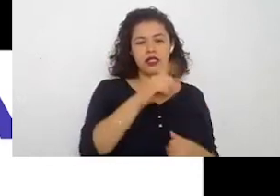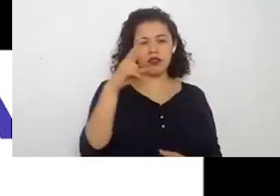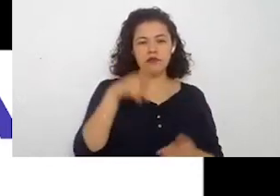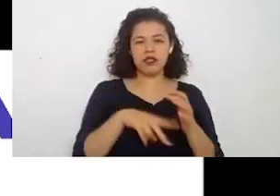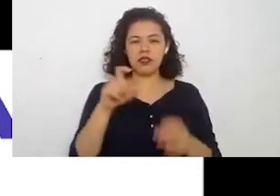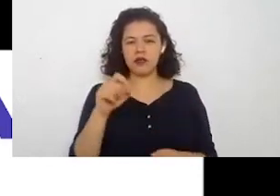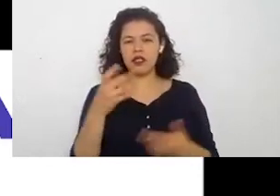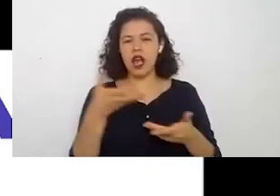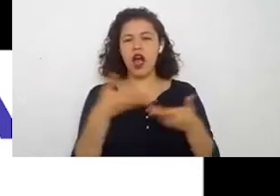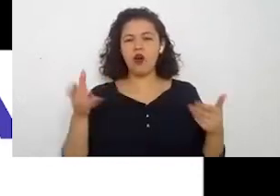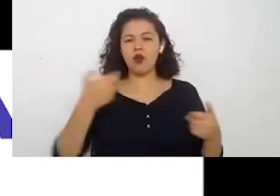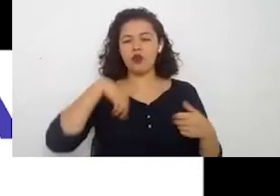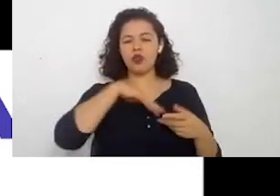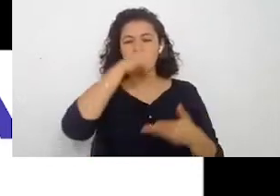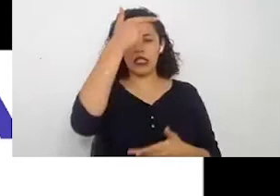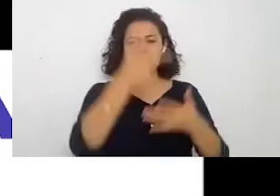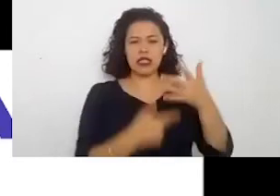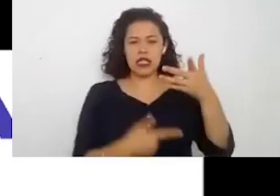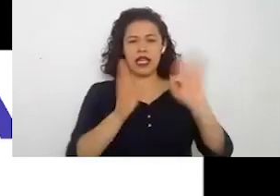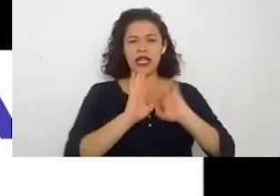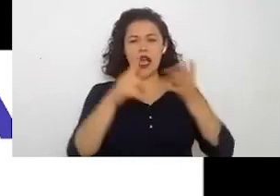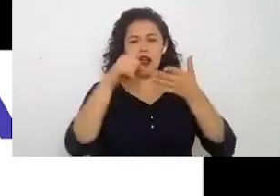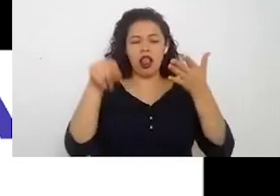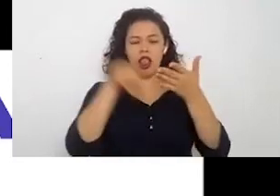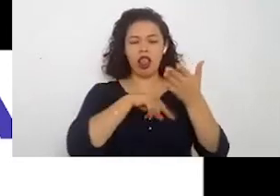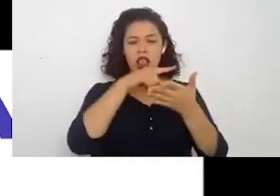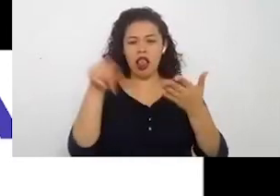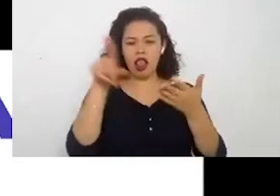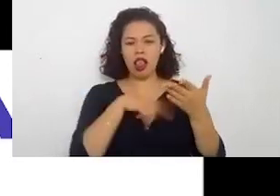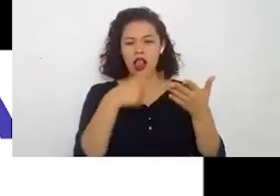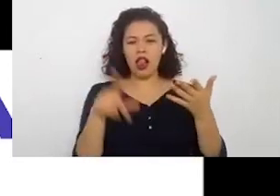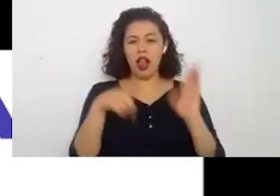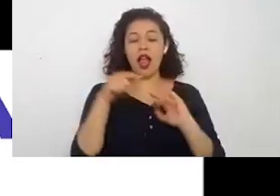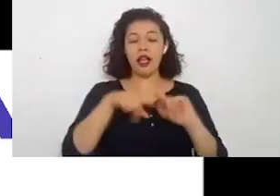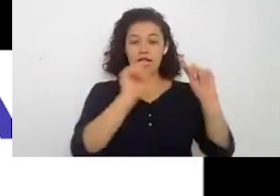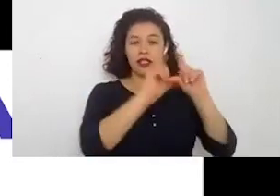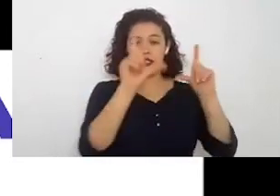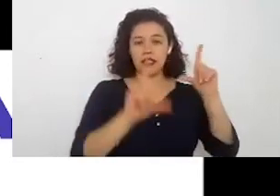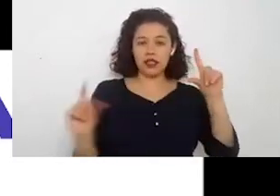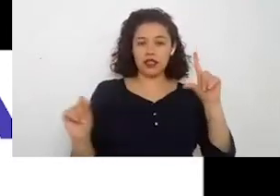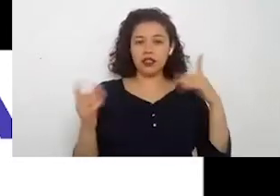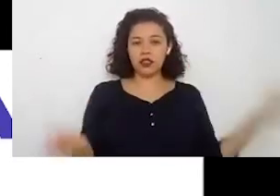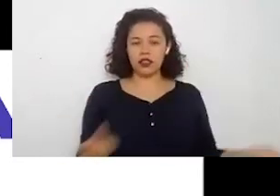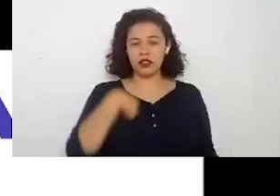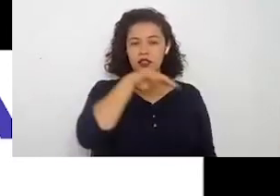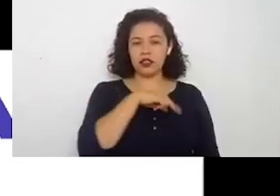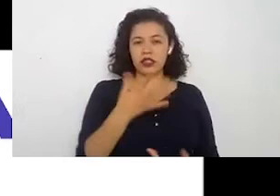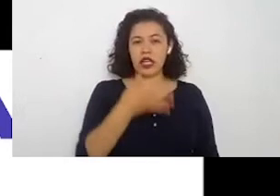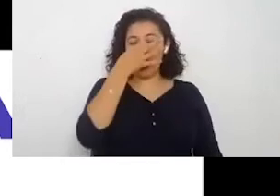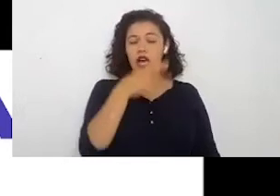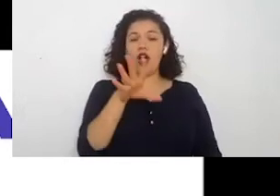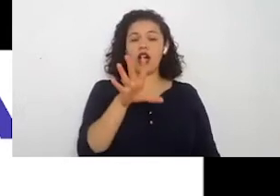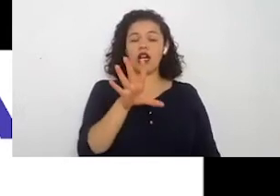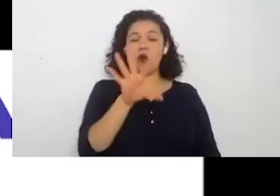el patrón de bajas, estamos identificando que a nivel nacional estamos ya casi al